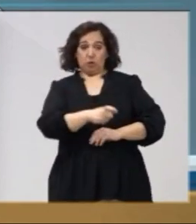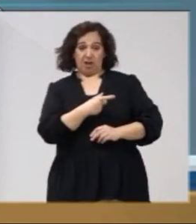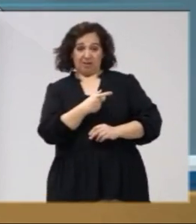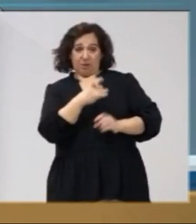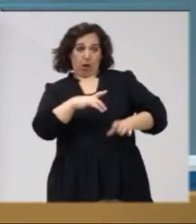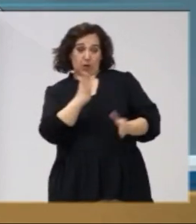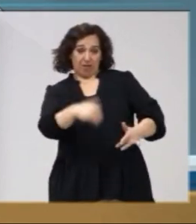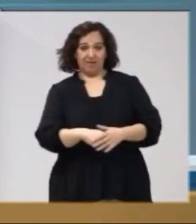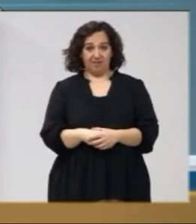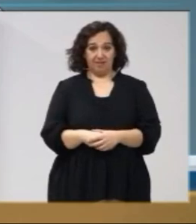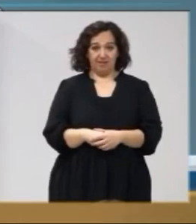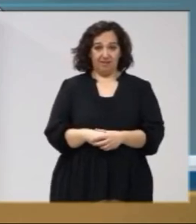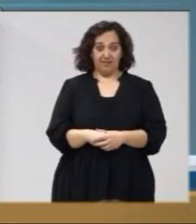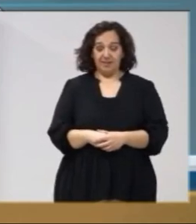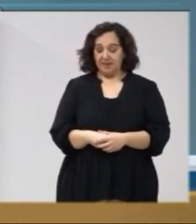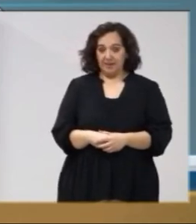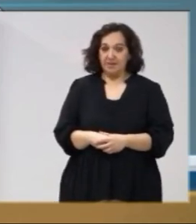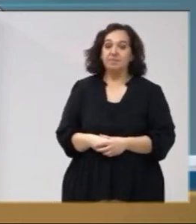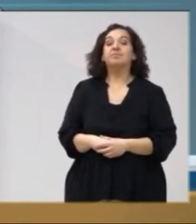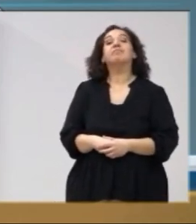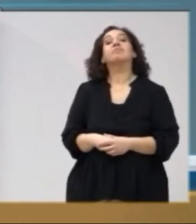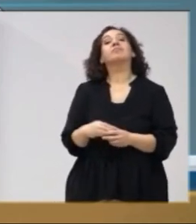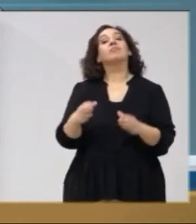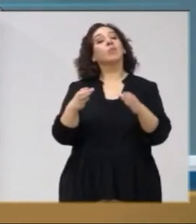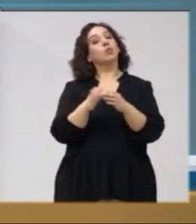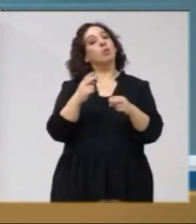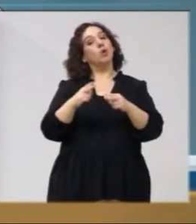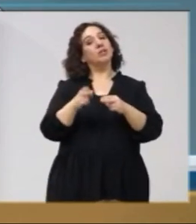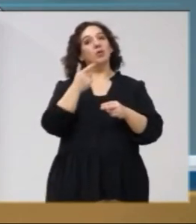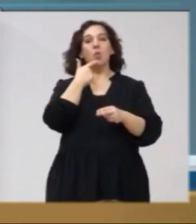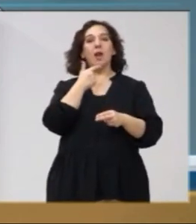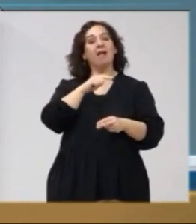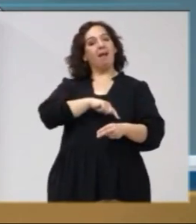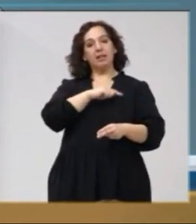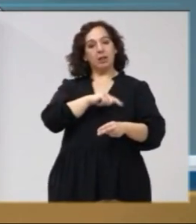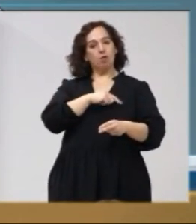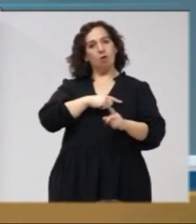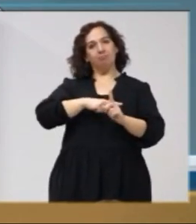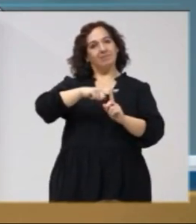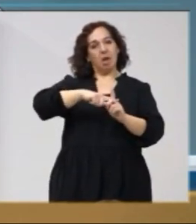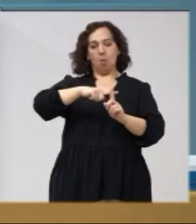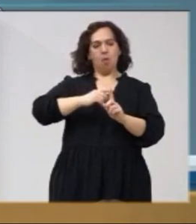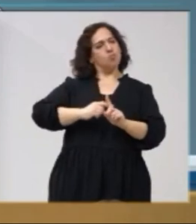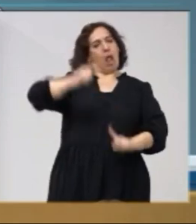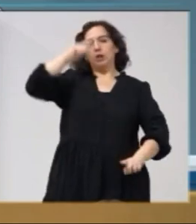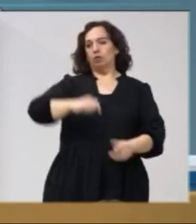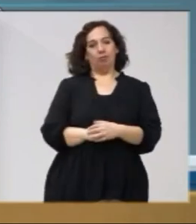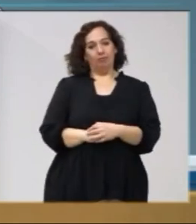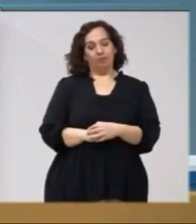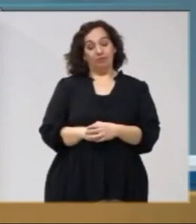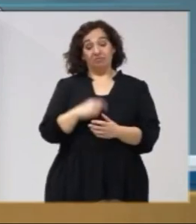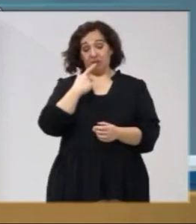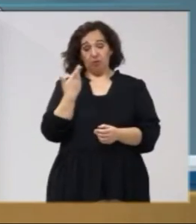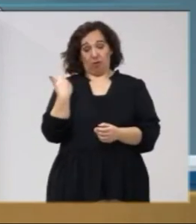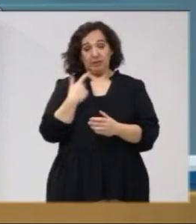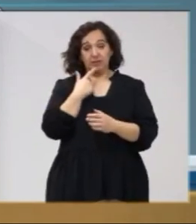Pero ese partido tiene un listón ético muy alto, ya lo he dicho antes. Ese partido no